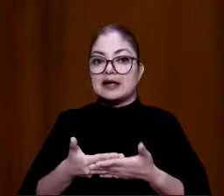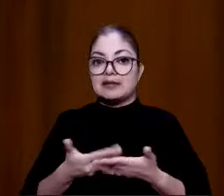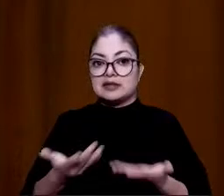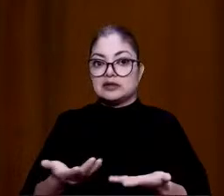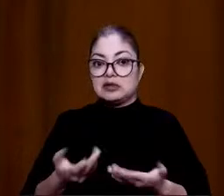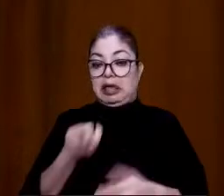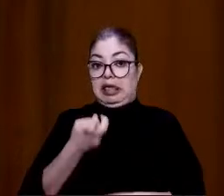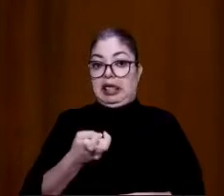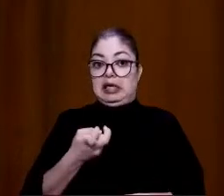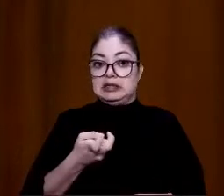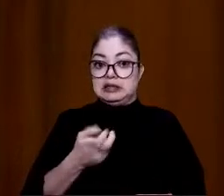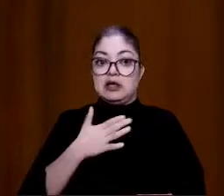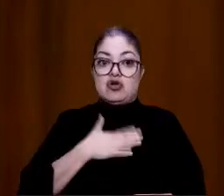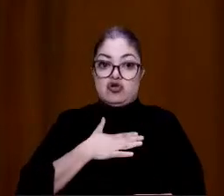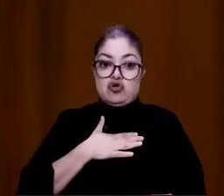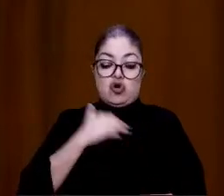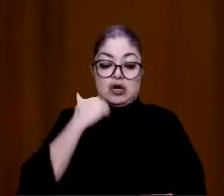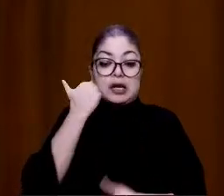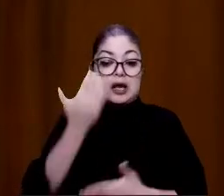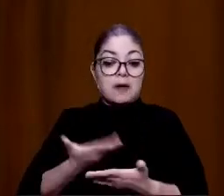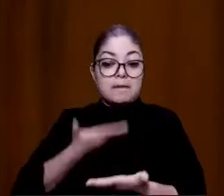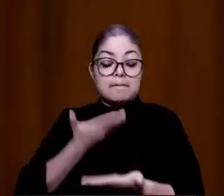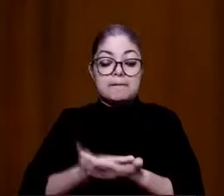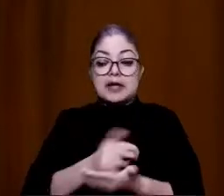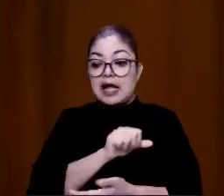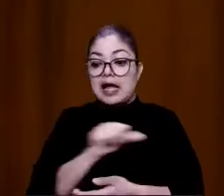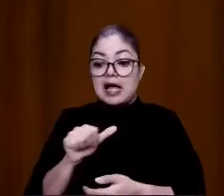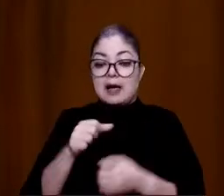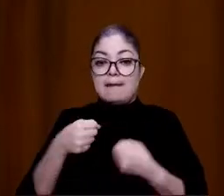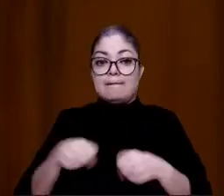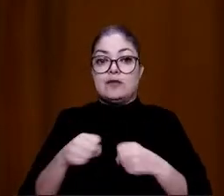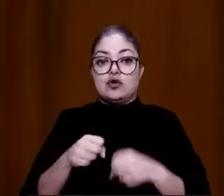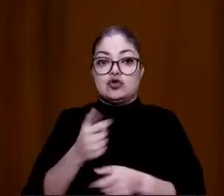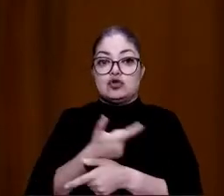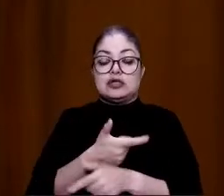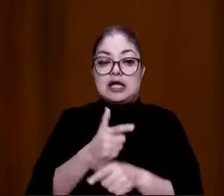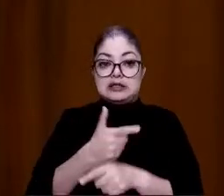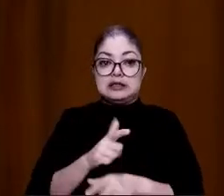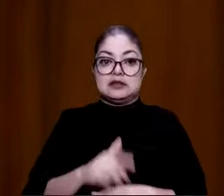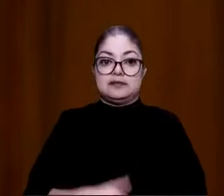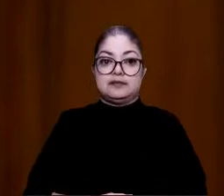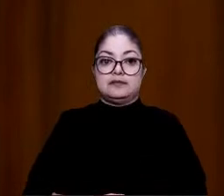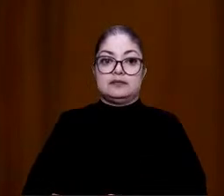Ese es, en concreto, lo que yo sugeriría en el tema de los mototaxis.